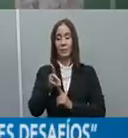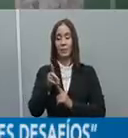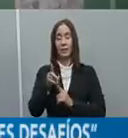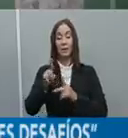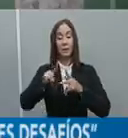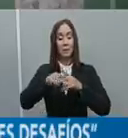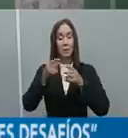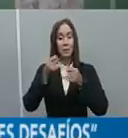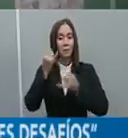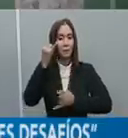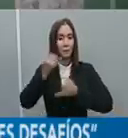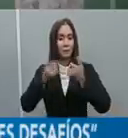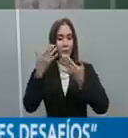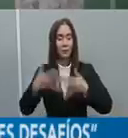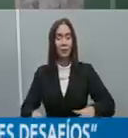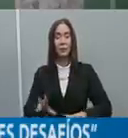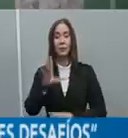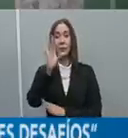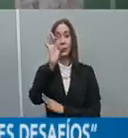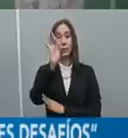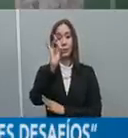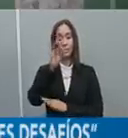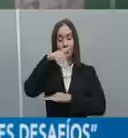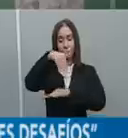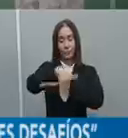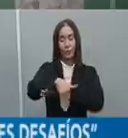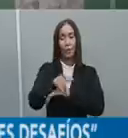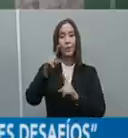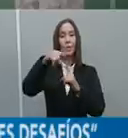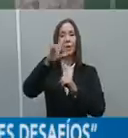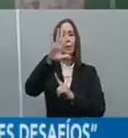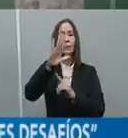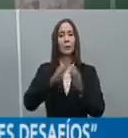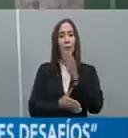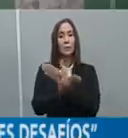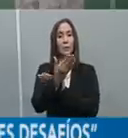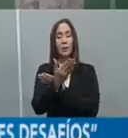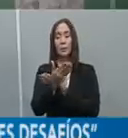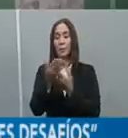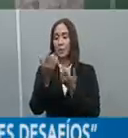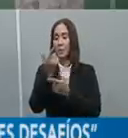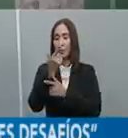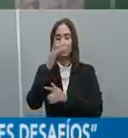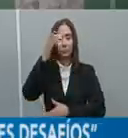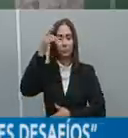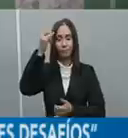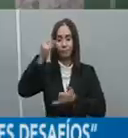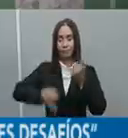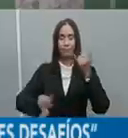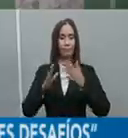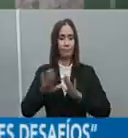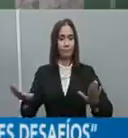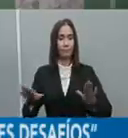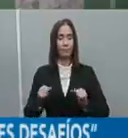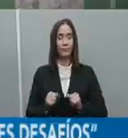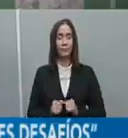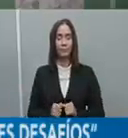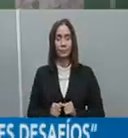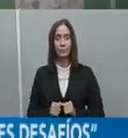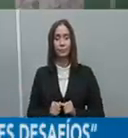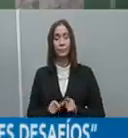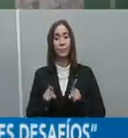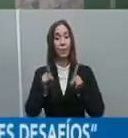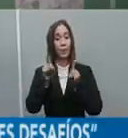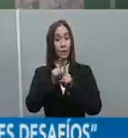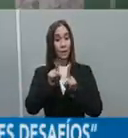se había establecido de 8 de la noche a las 5 de la mañana queda sin efecto. De la misma forma, a partir